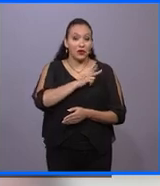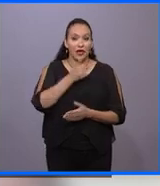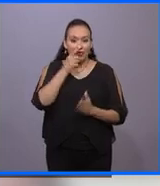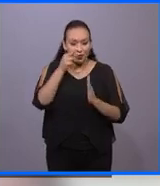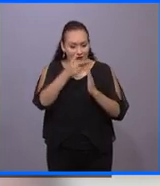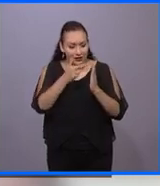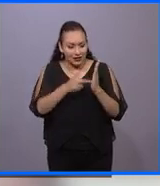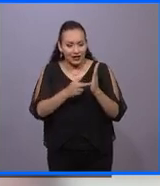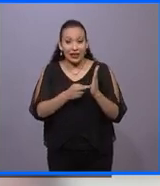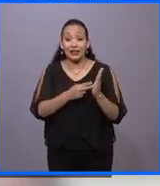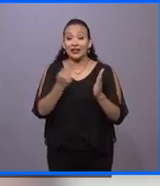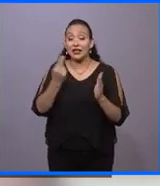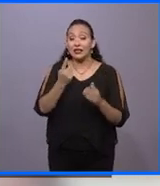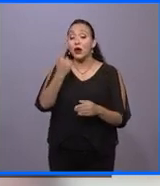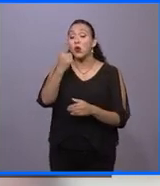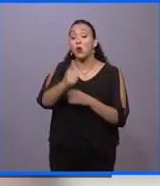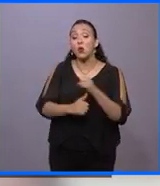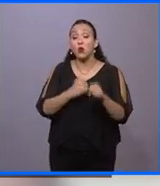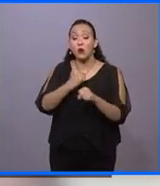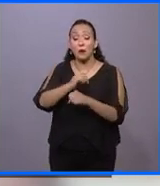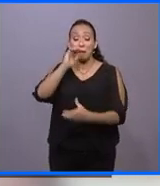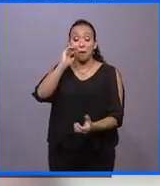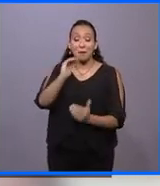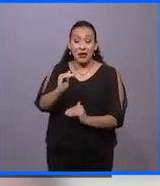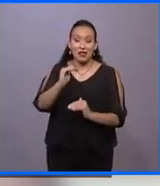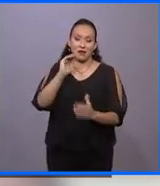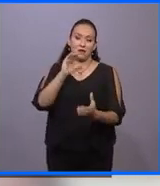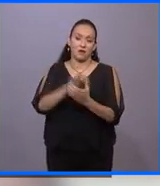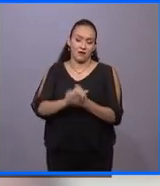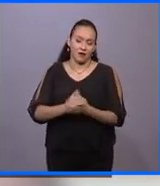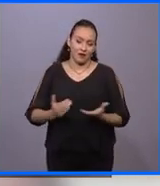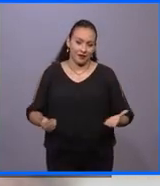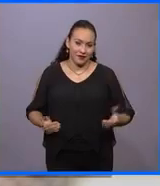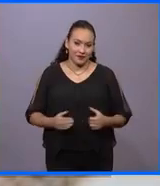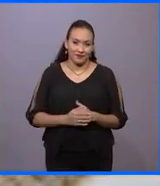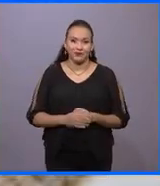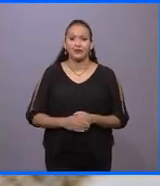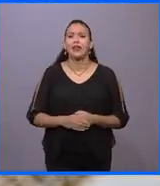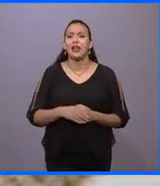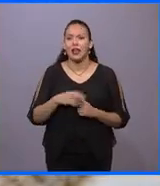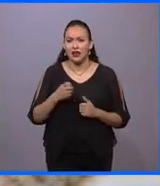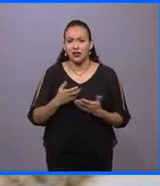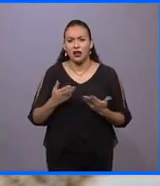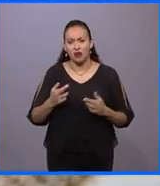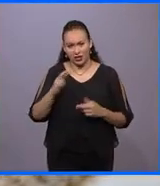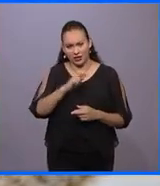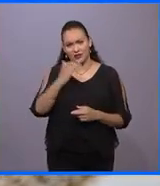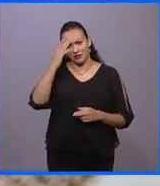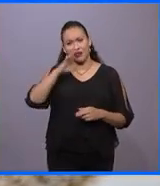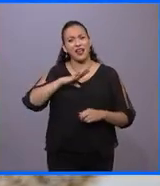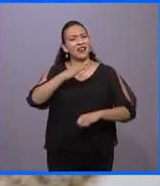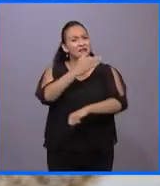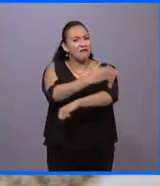menos llevaran 1 año de matrimonio. Sostuvo que estos principios permiten reconocer la diversidad de familias que existen. En